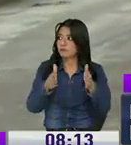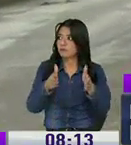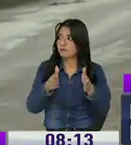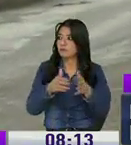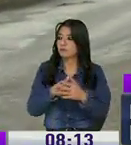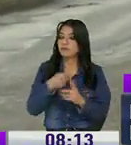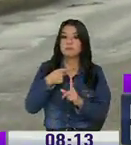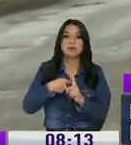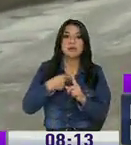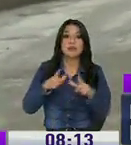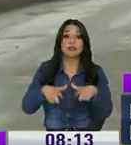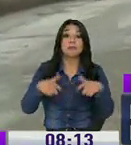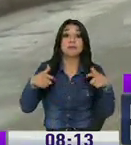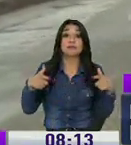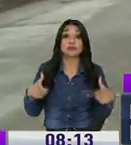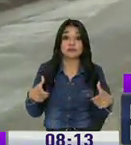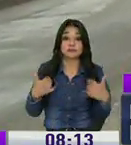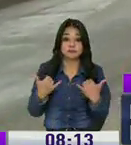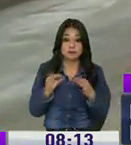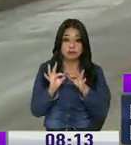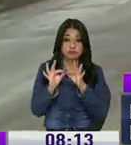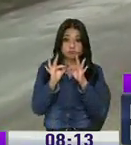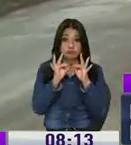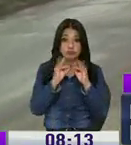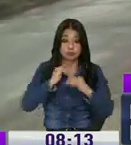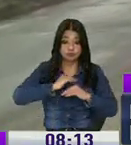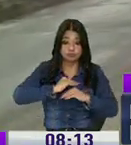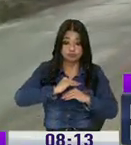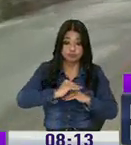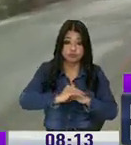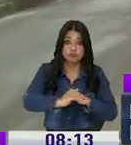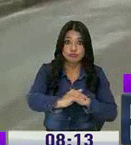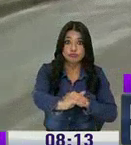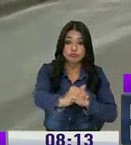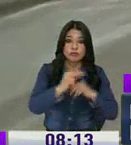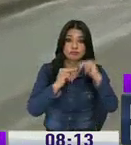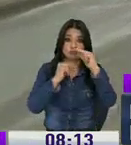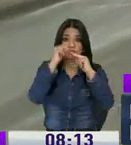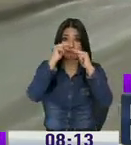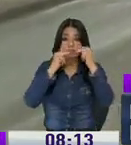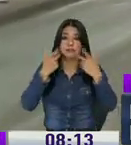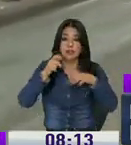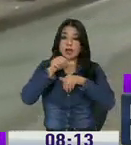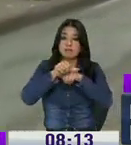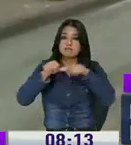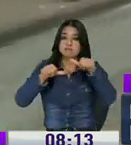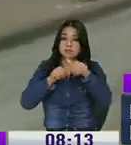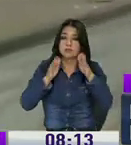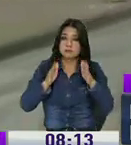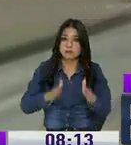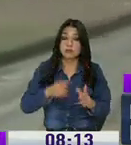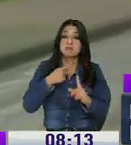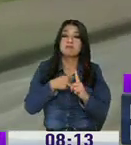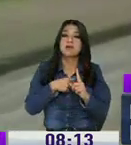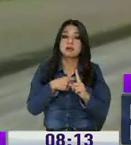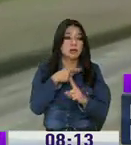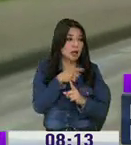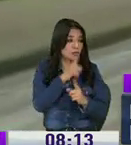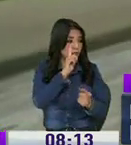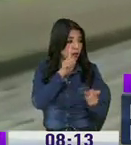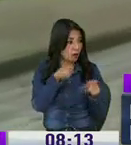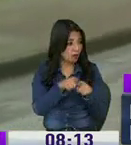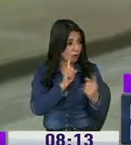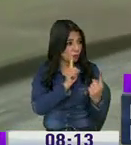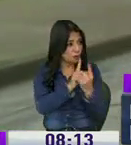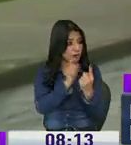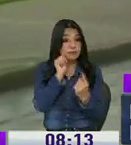del mercado mayorista que estamos interviniendo. También hemos conversado con los administradores del mercado y hemos consensuado para el